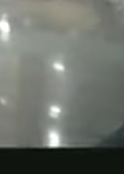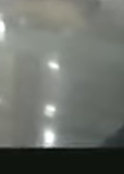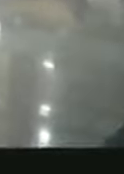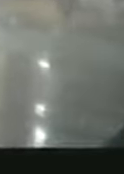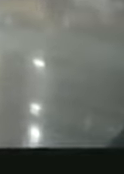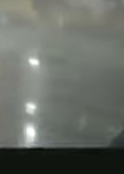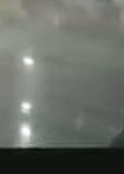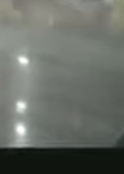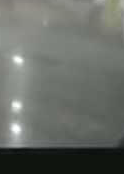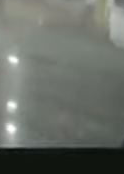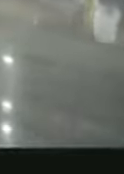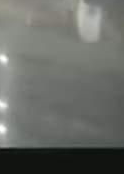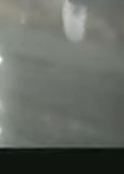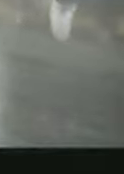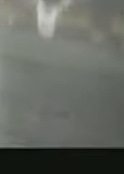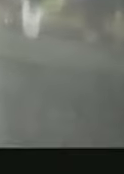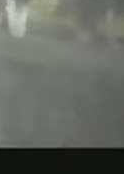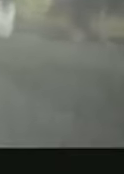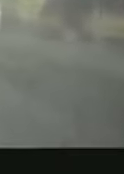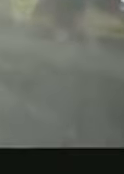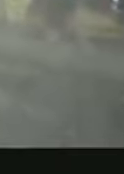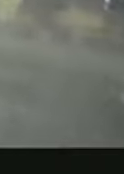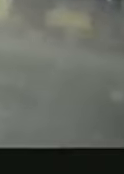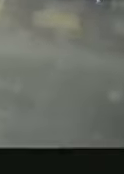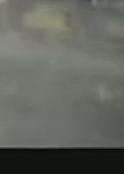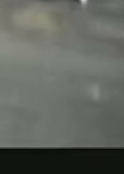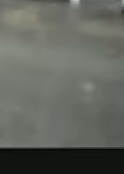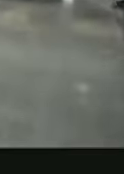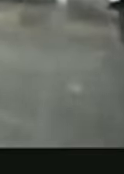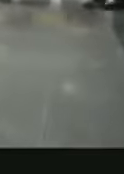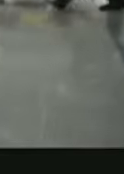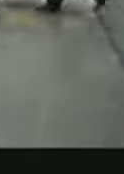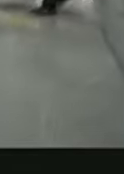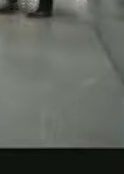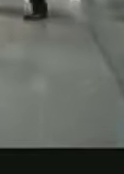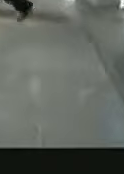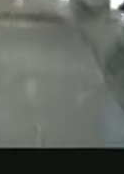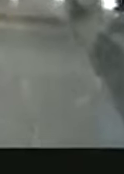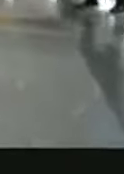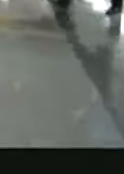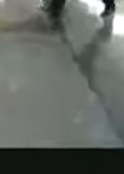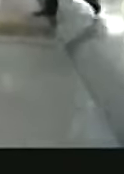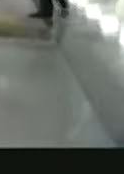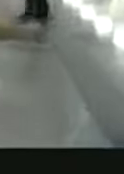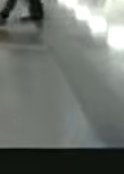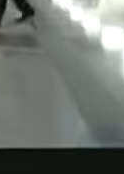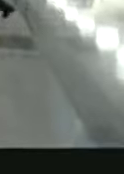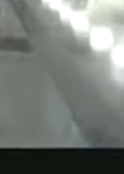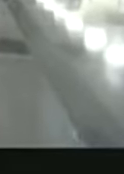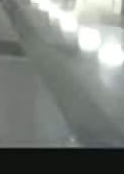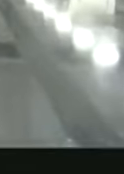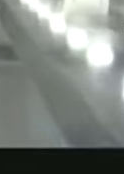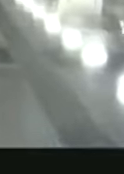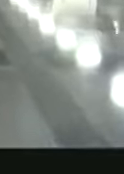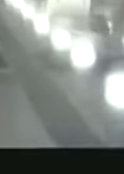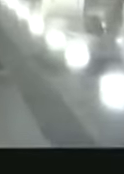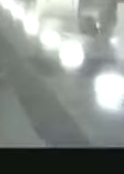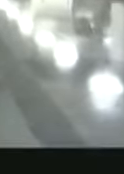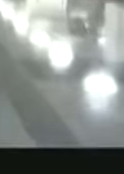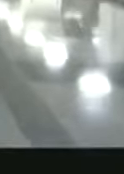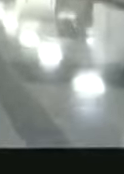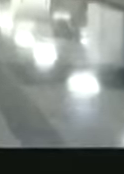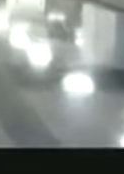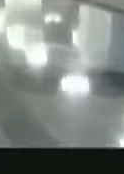Veíamos entonces los honores correspondientes que realizaran al presidente de la República, Nicolás Maduro Moros, quien se encuentra